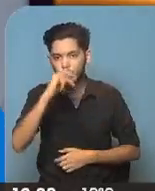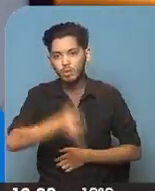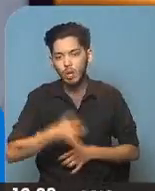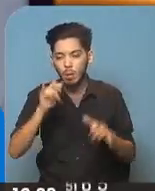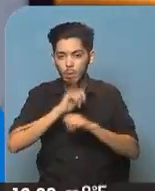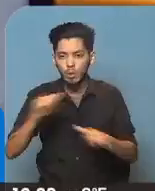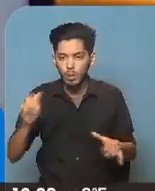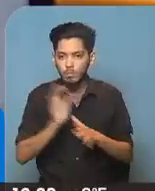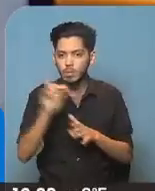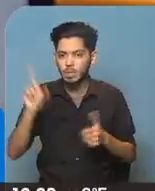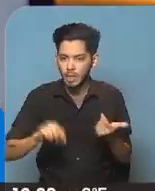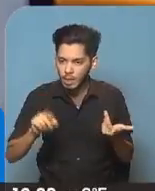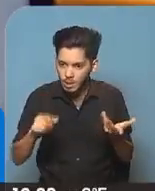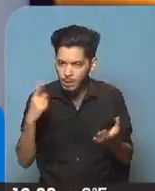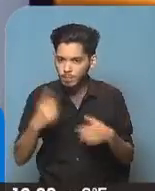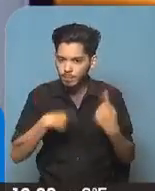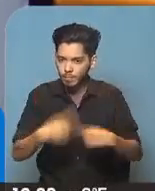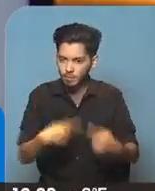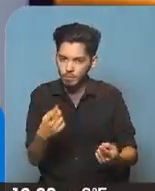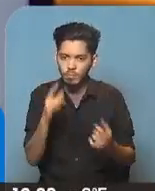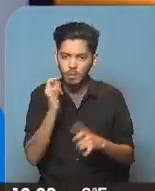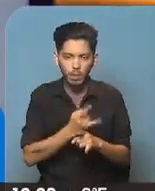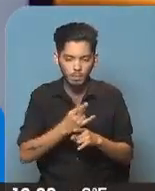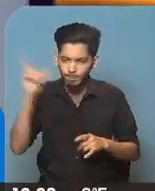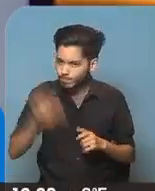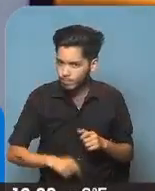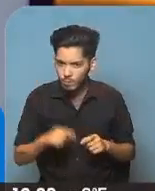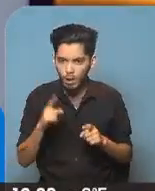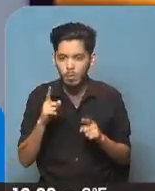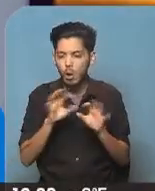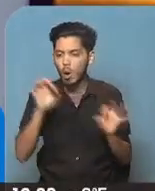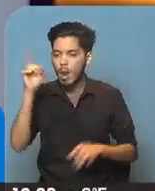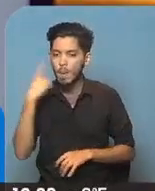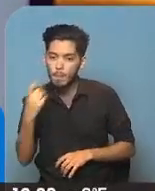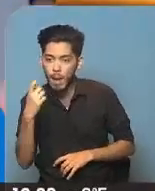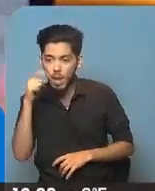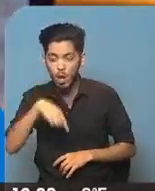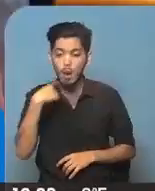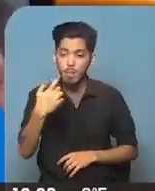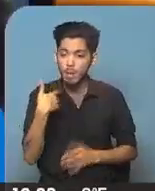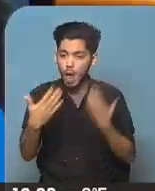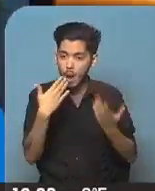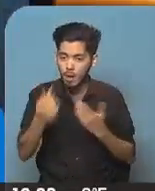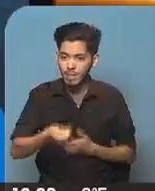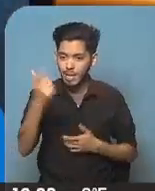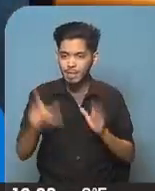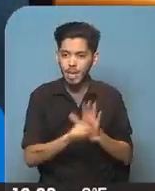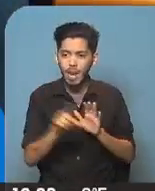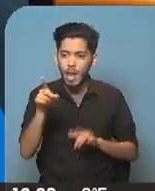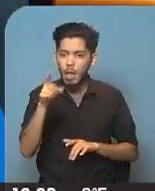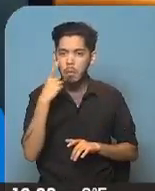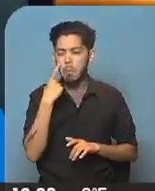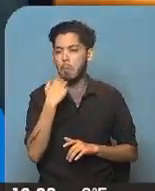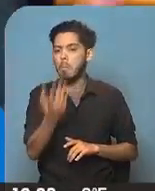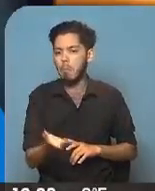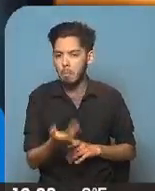publicidad van a ser intensas y además esto también hemos tomado la referencia de españa que tiene hoy en españa voz a vlasic así que la ley no se hace